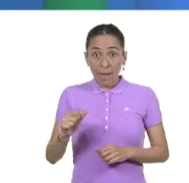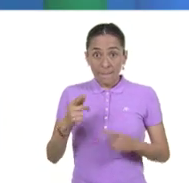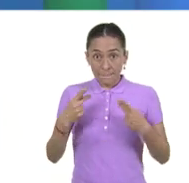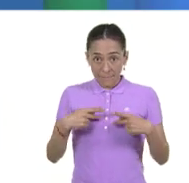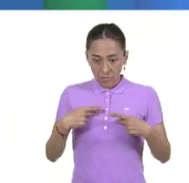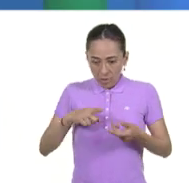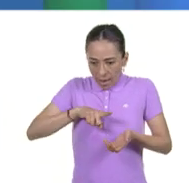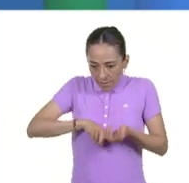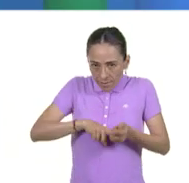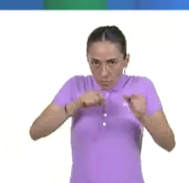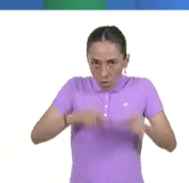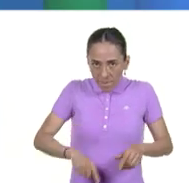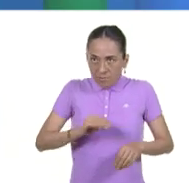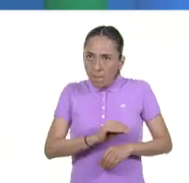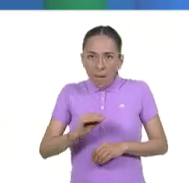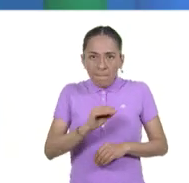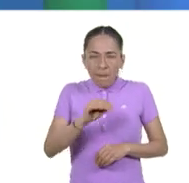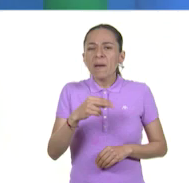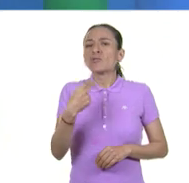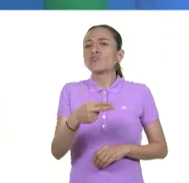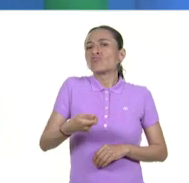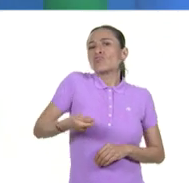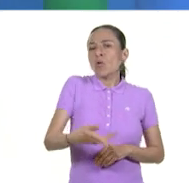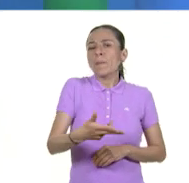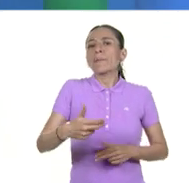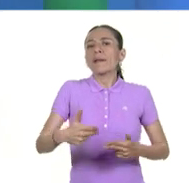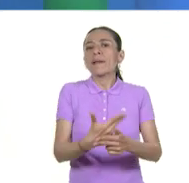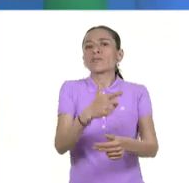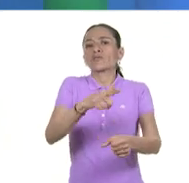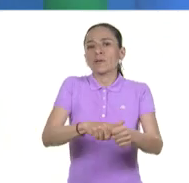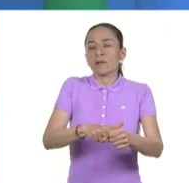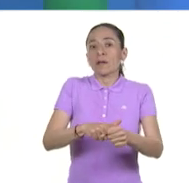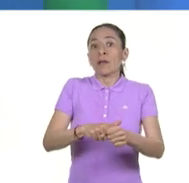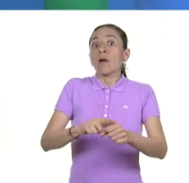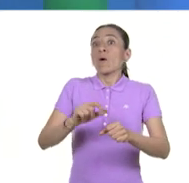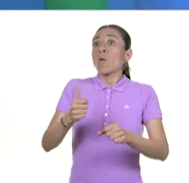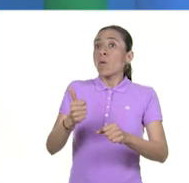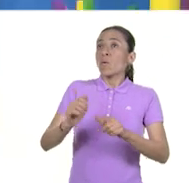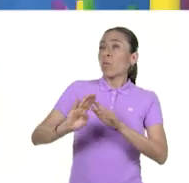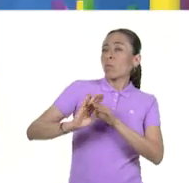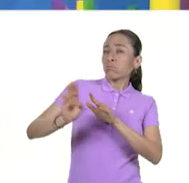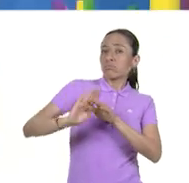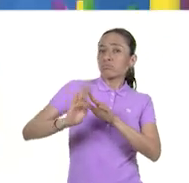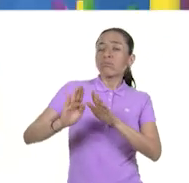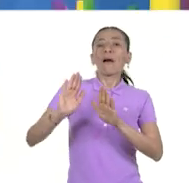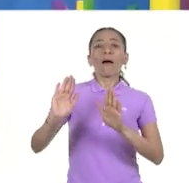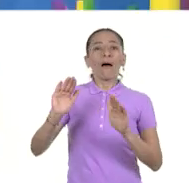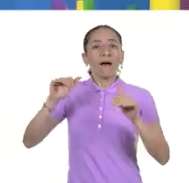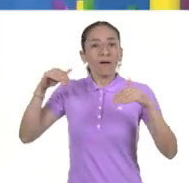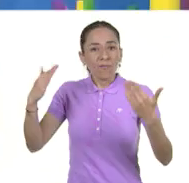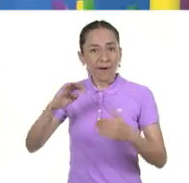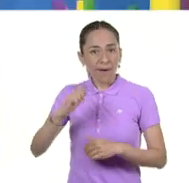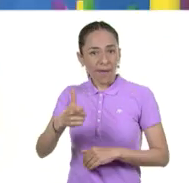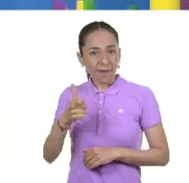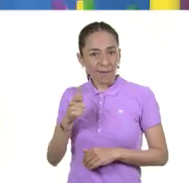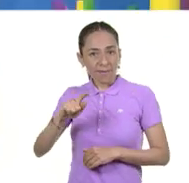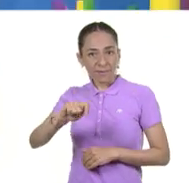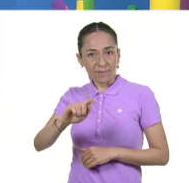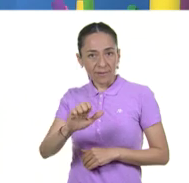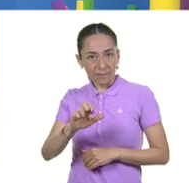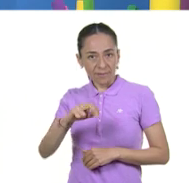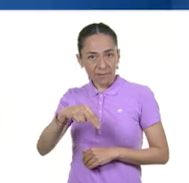llama nacionales y a los migrantes internacionales se les conoce como externos. ¡Qué bueno que lo tienes